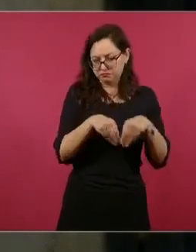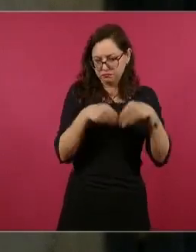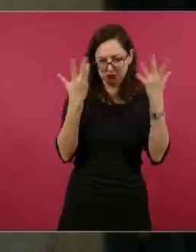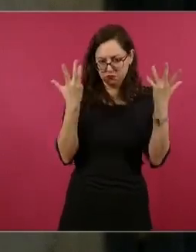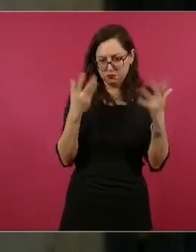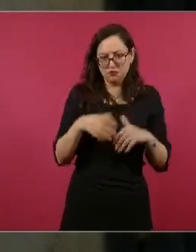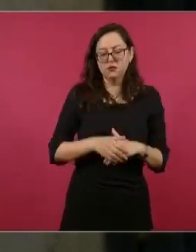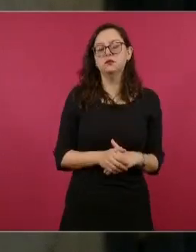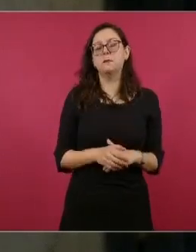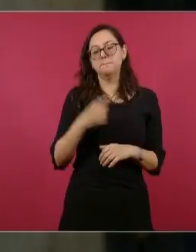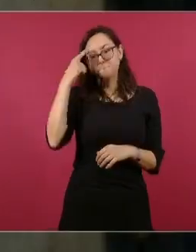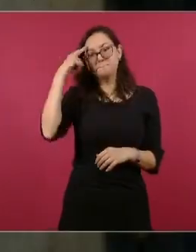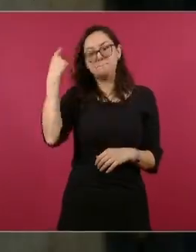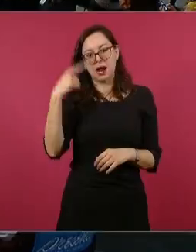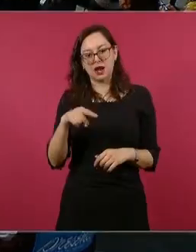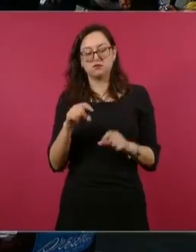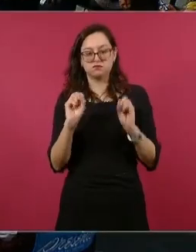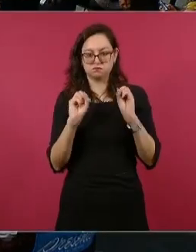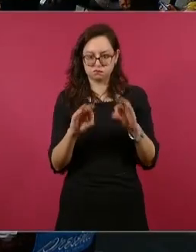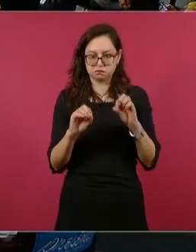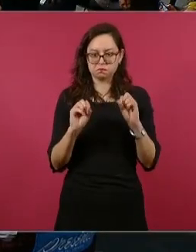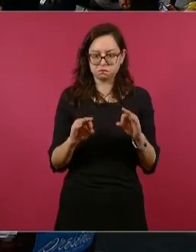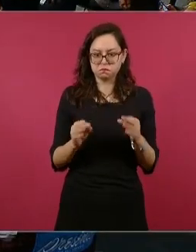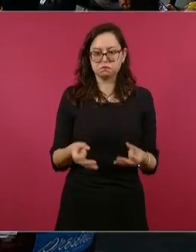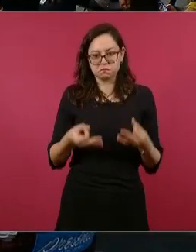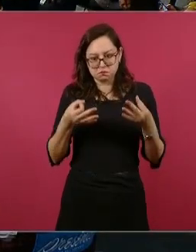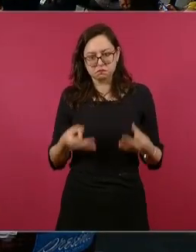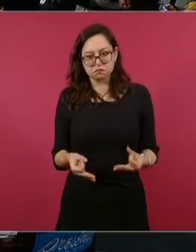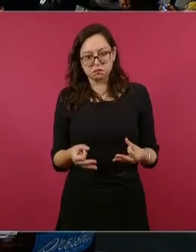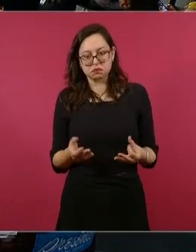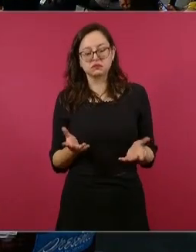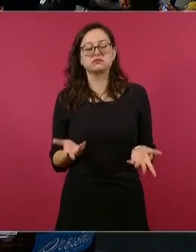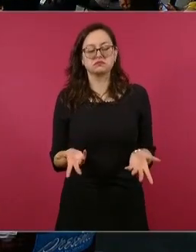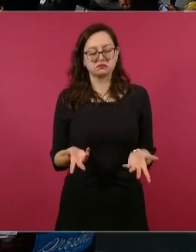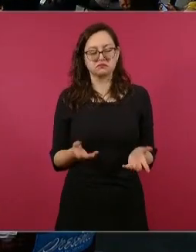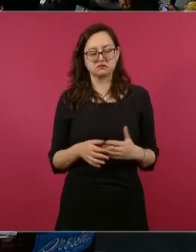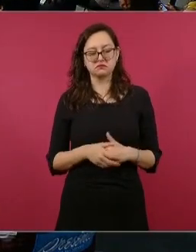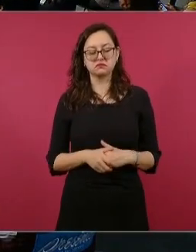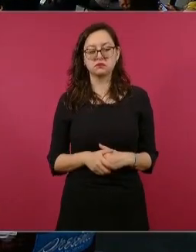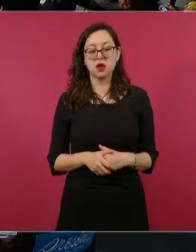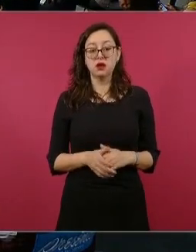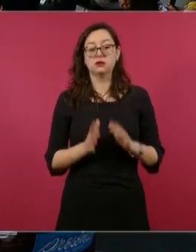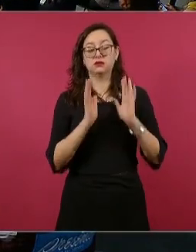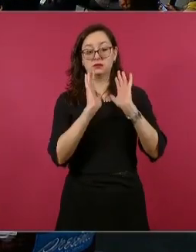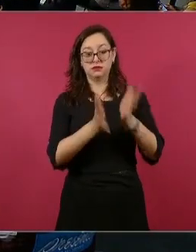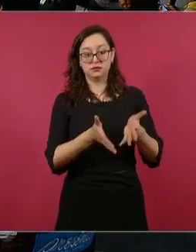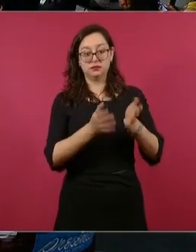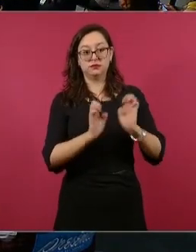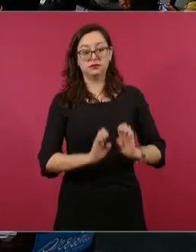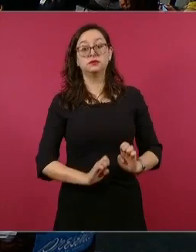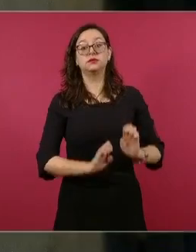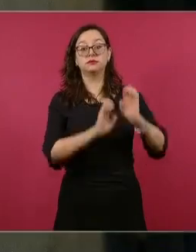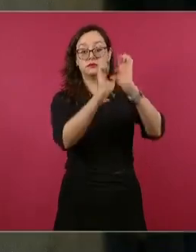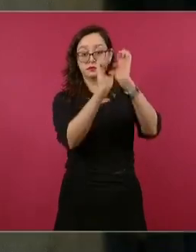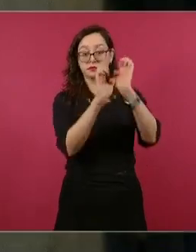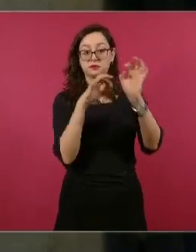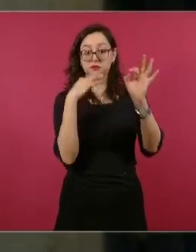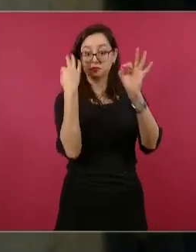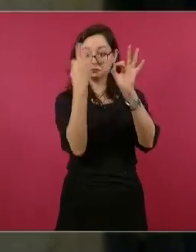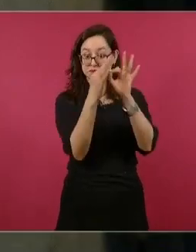tener oficinas dignas. Aquí están las instalaciones, ya están como para que las